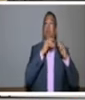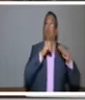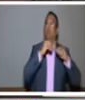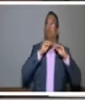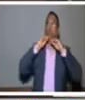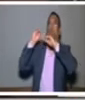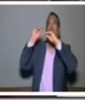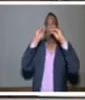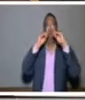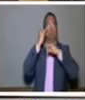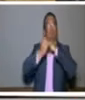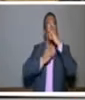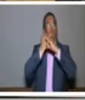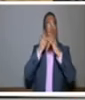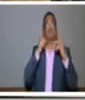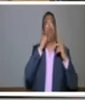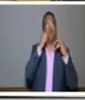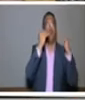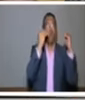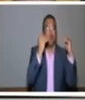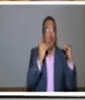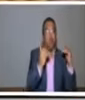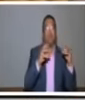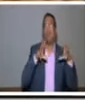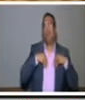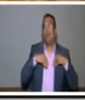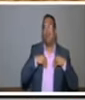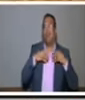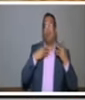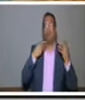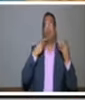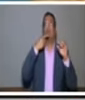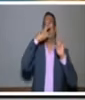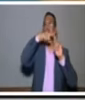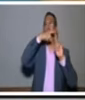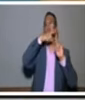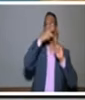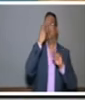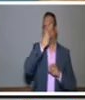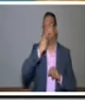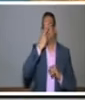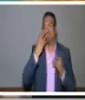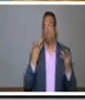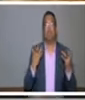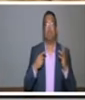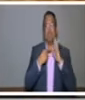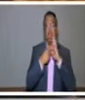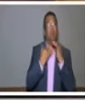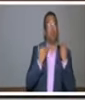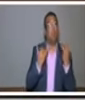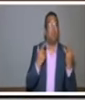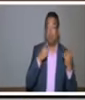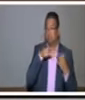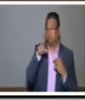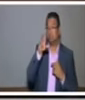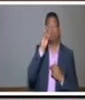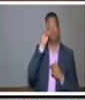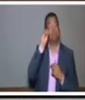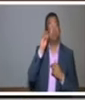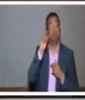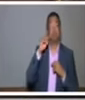bajando la vara. El secretario de Educación firmó una carta circular para que las materias de difícil reclutamiento las puedan ofrecer ahora a personas con 60 créditos y promedio